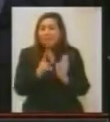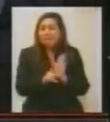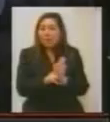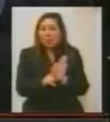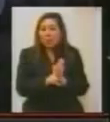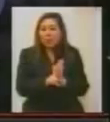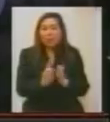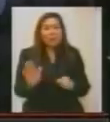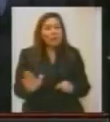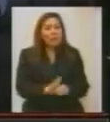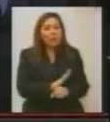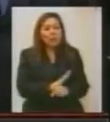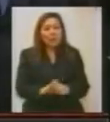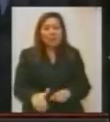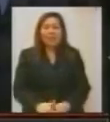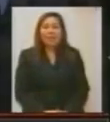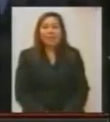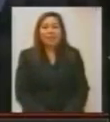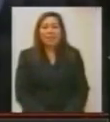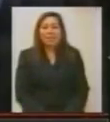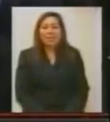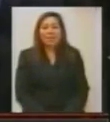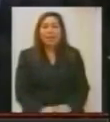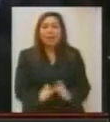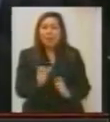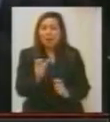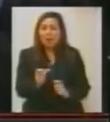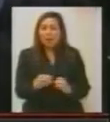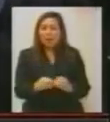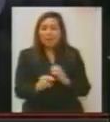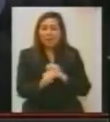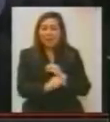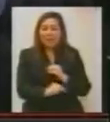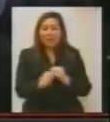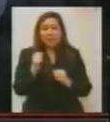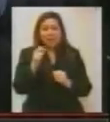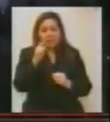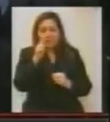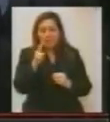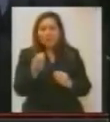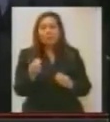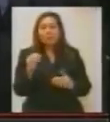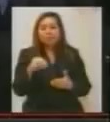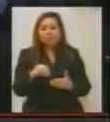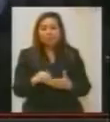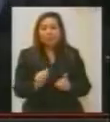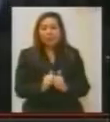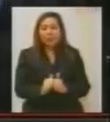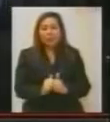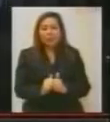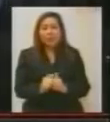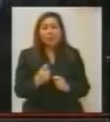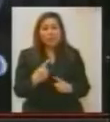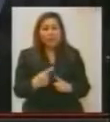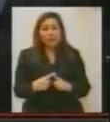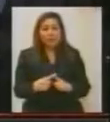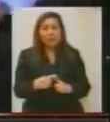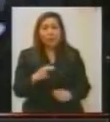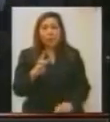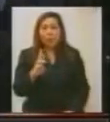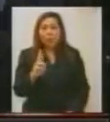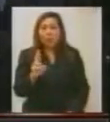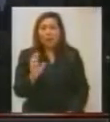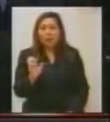voluntad total de los señores congresistas de la bancada nacionalista Gana Perú asistentes, con excepción del señor Wilder Ruiz,